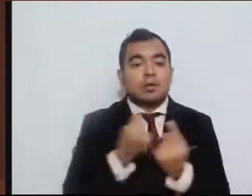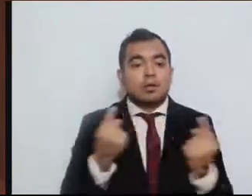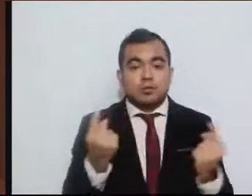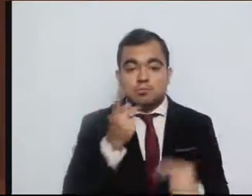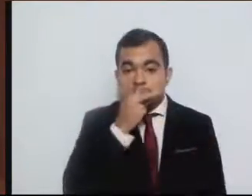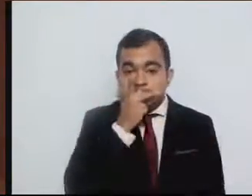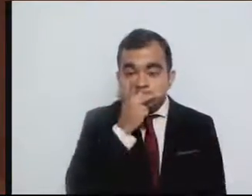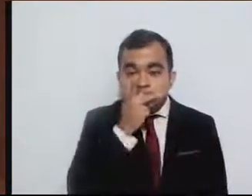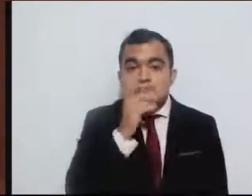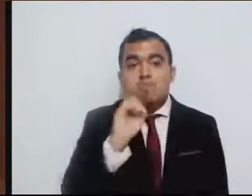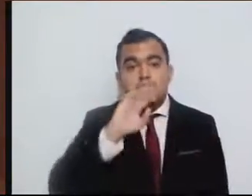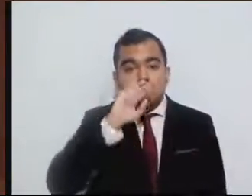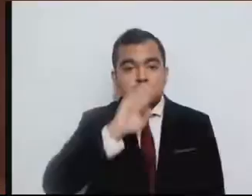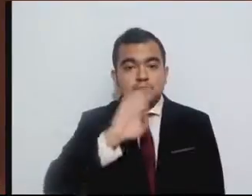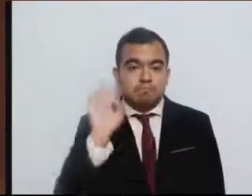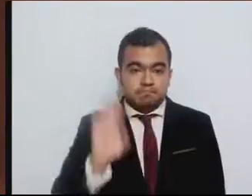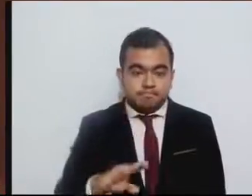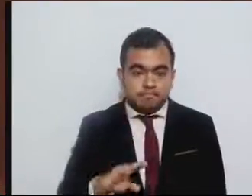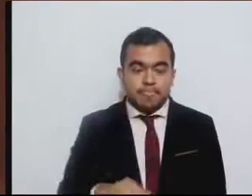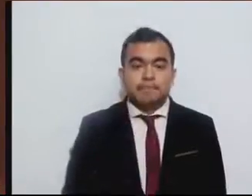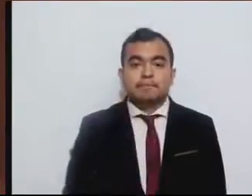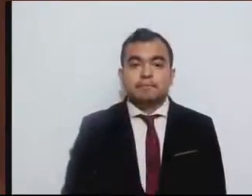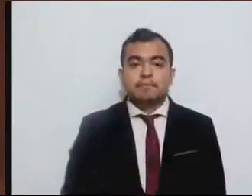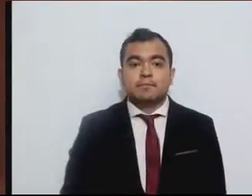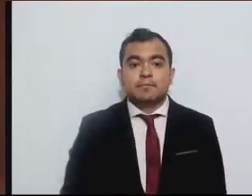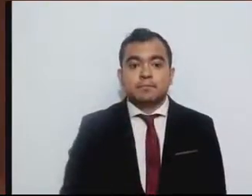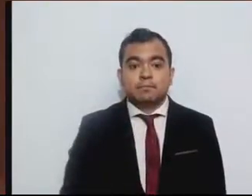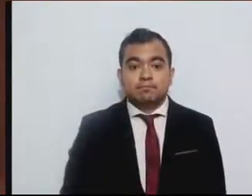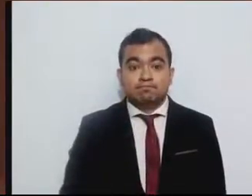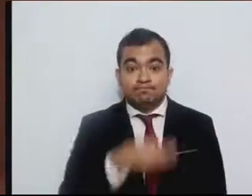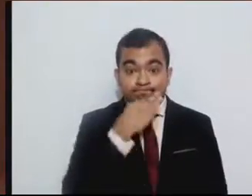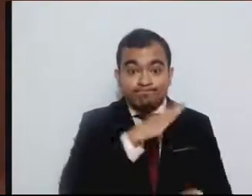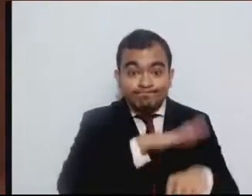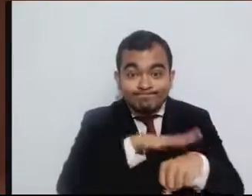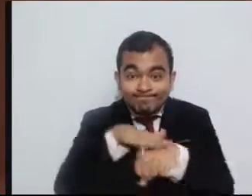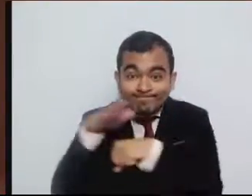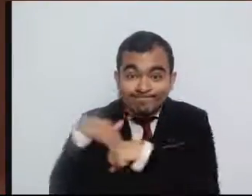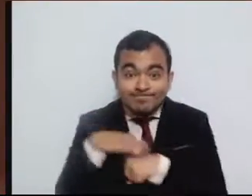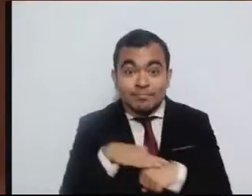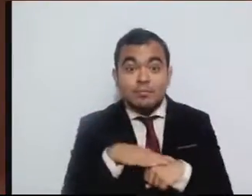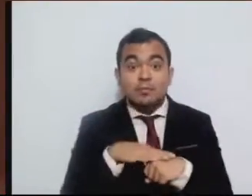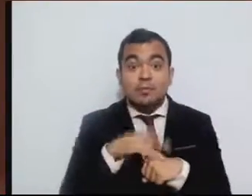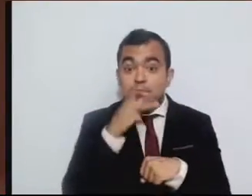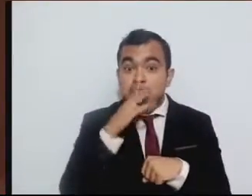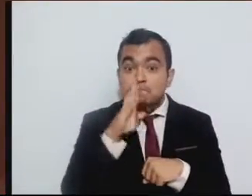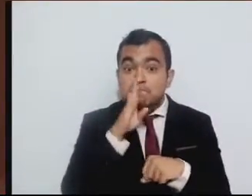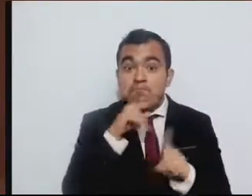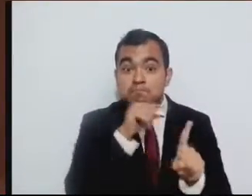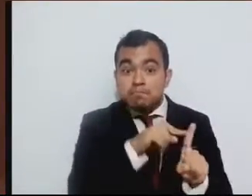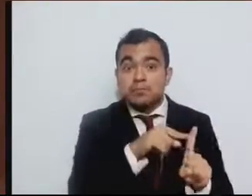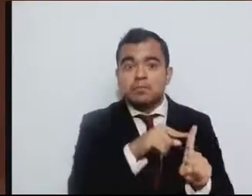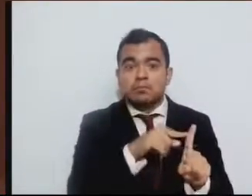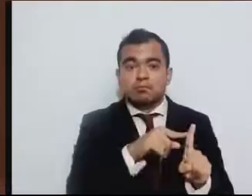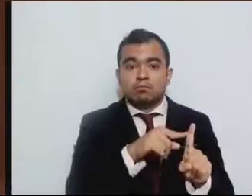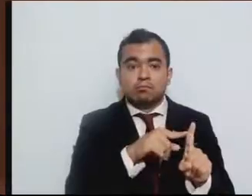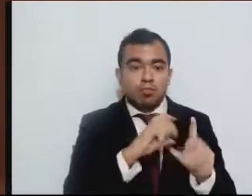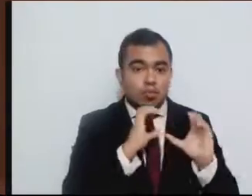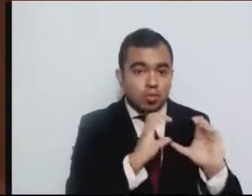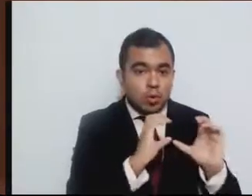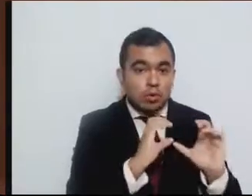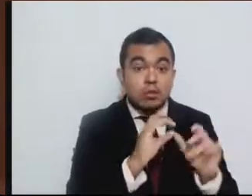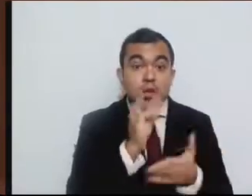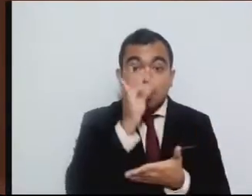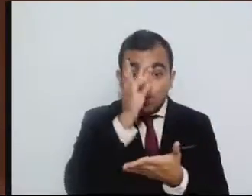El llamado para cuidar a los huérfanos no puede ser logrado solo con